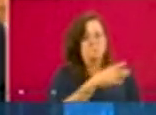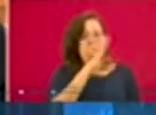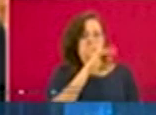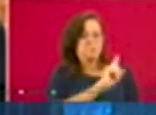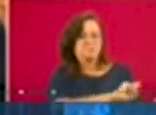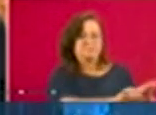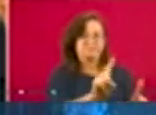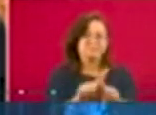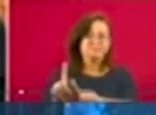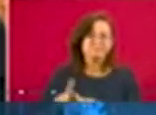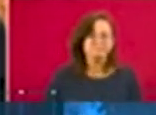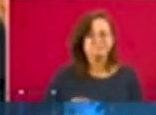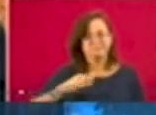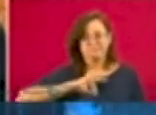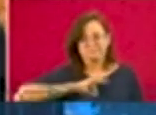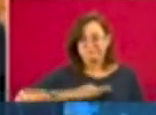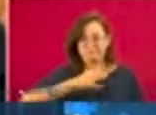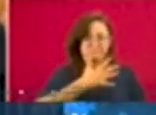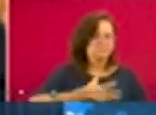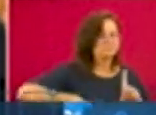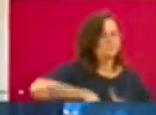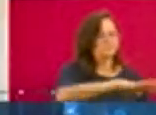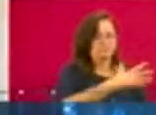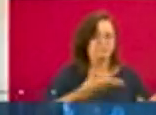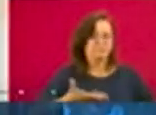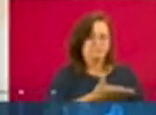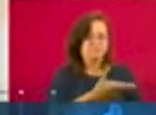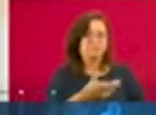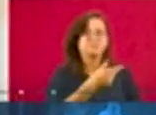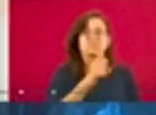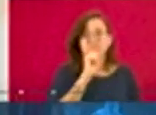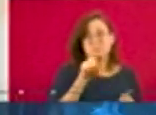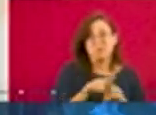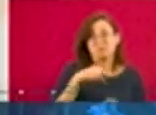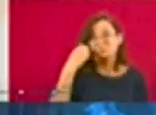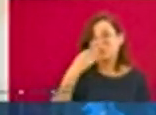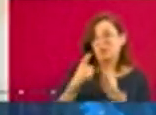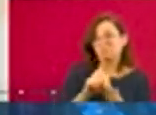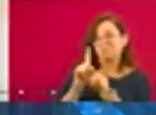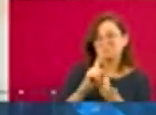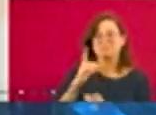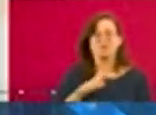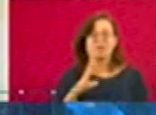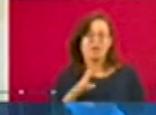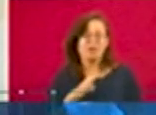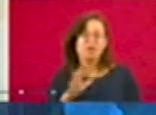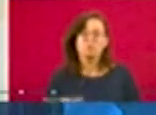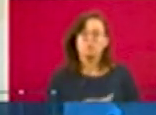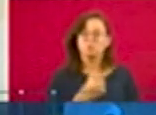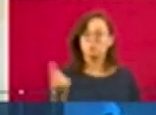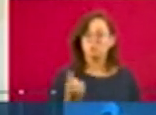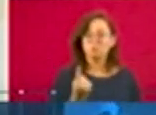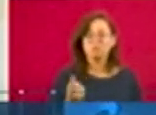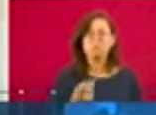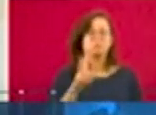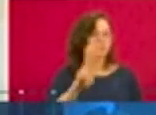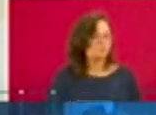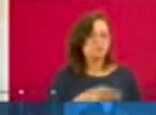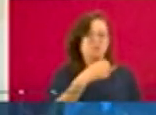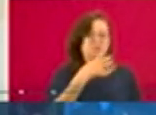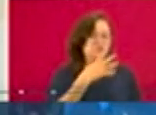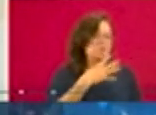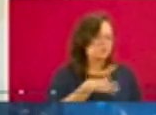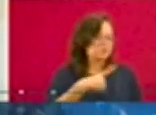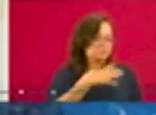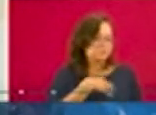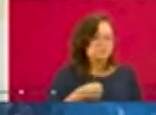la tarde tengo una reunión para ver cómo evolucionó el día de hoy la enseñanza a distancia. Pero lo